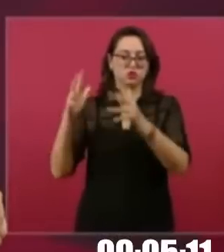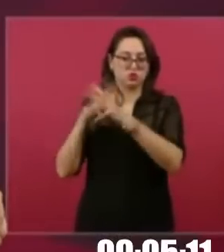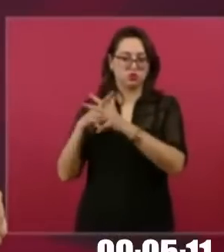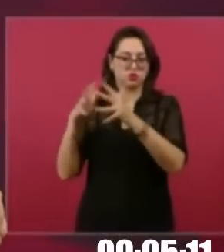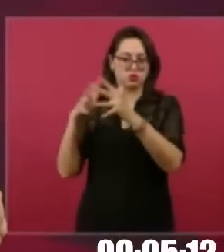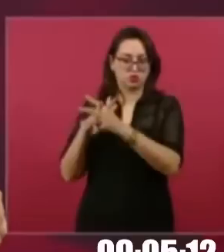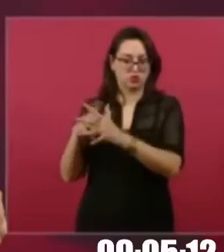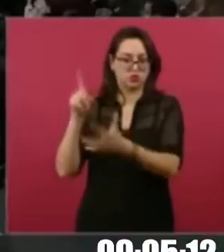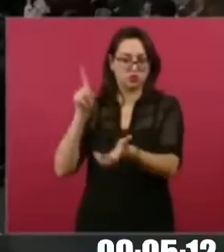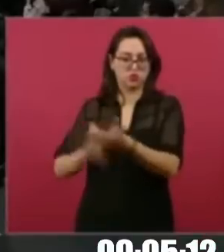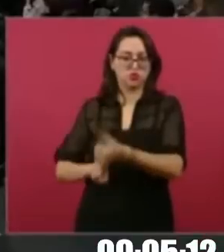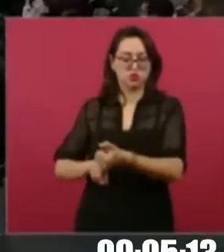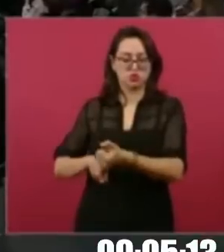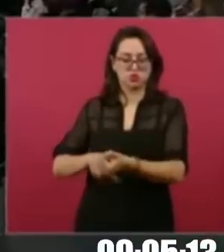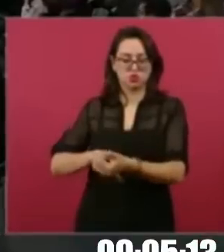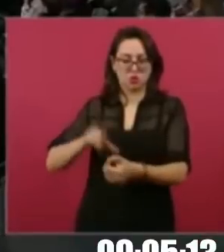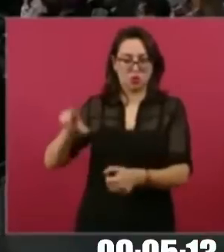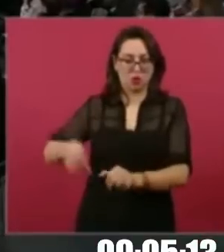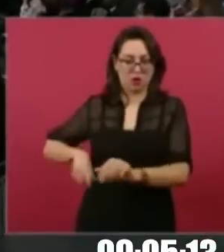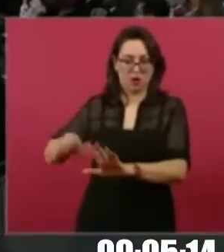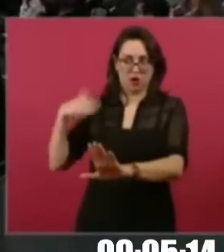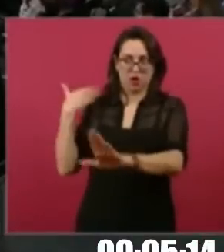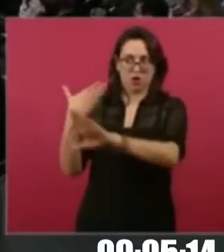es para nosotros